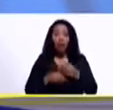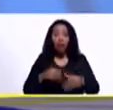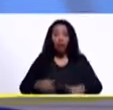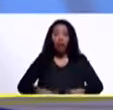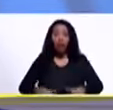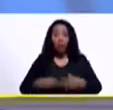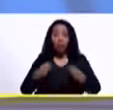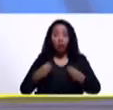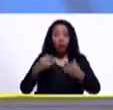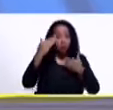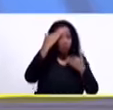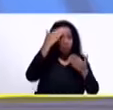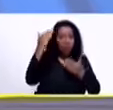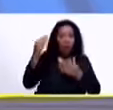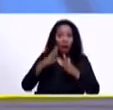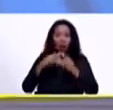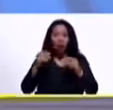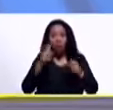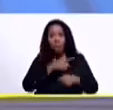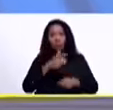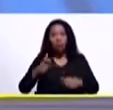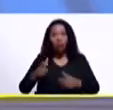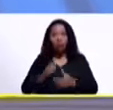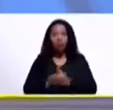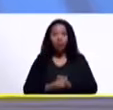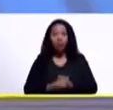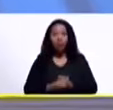los invitados que pudieron llegar